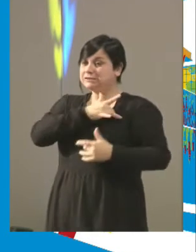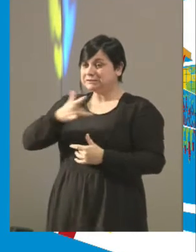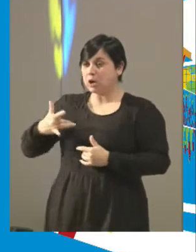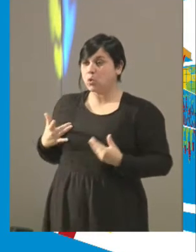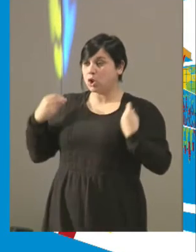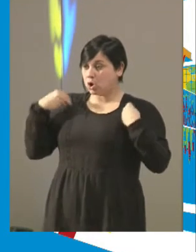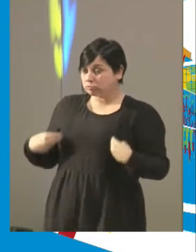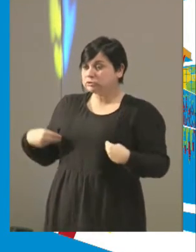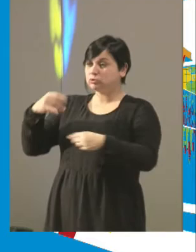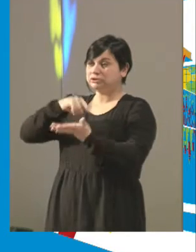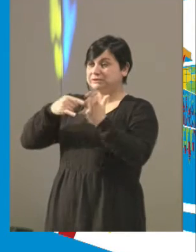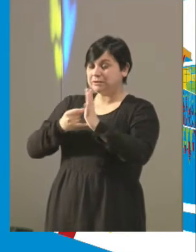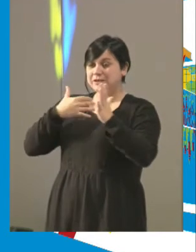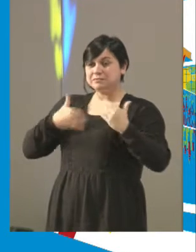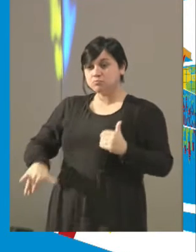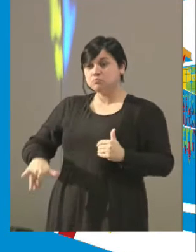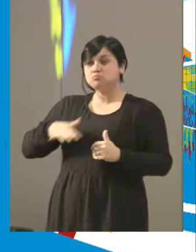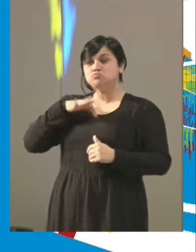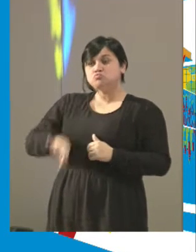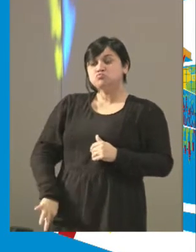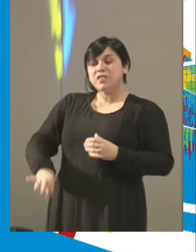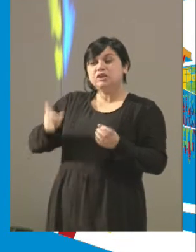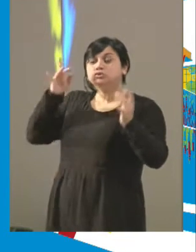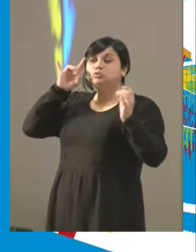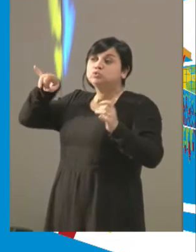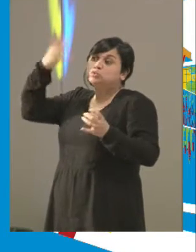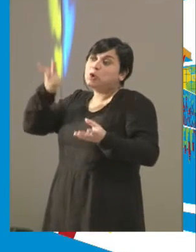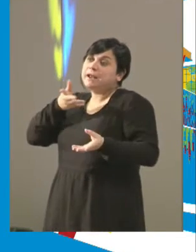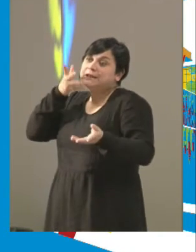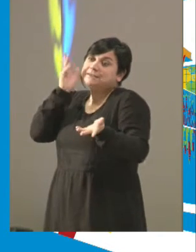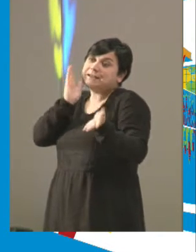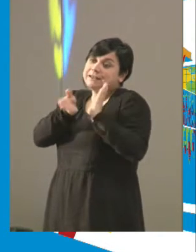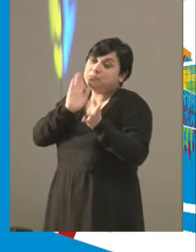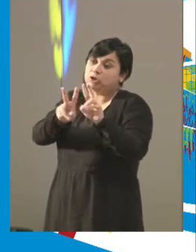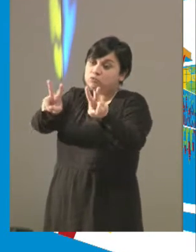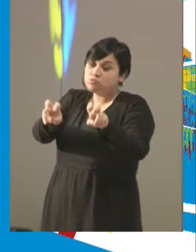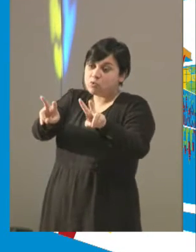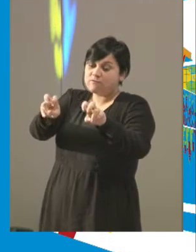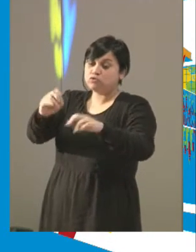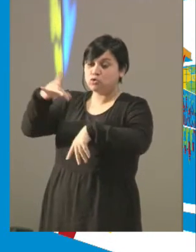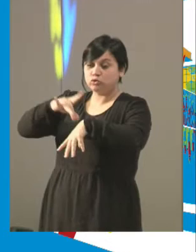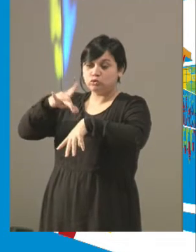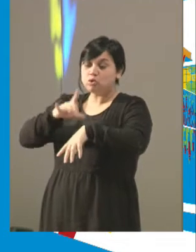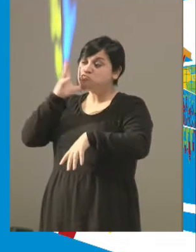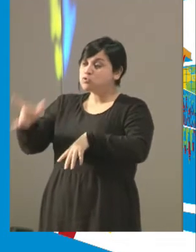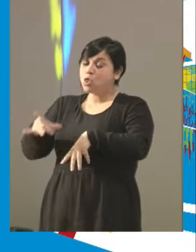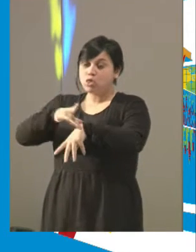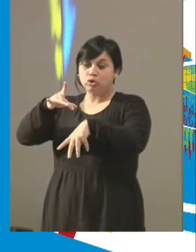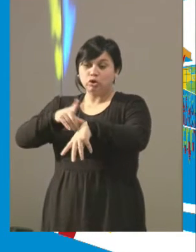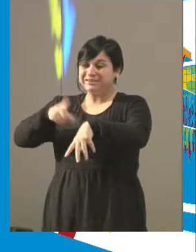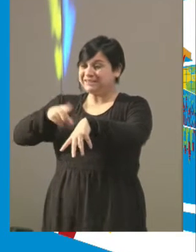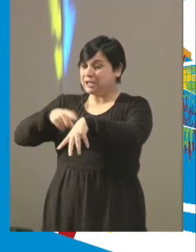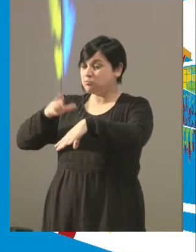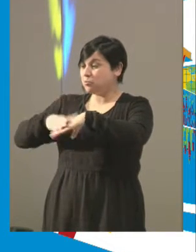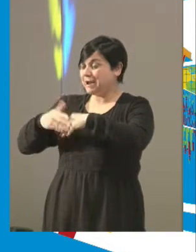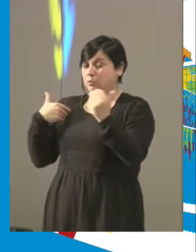mismo, tenemos sistemas que son capaces de sugerir nuevos tratamientos a los doctores porque los doctores no tienen tiempo para